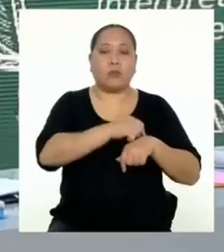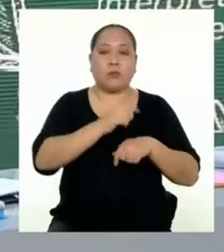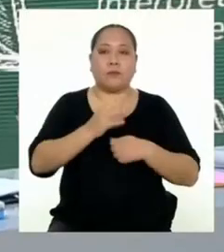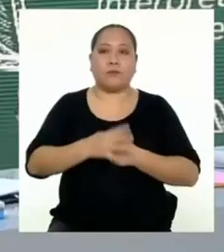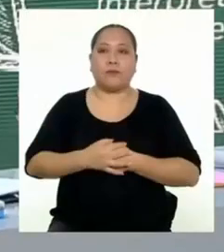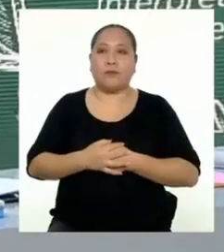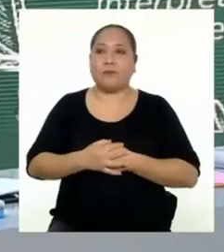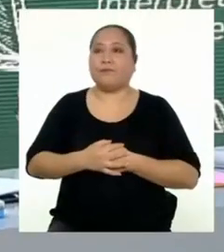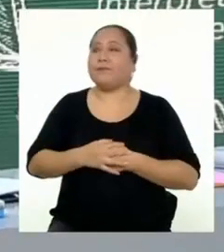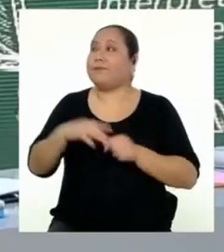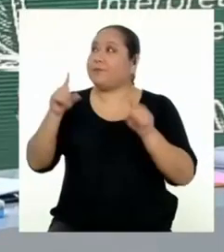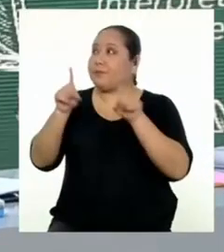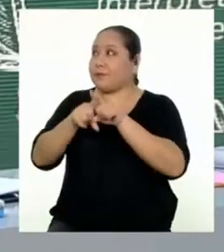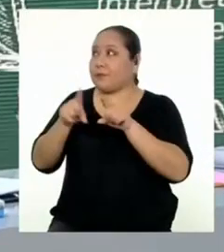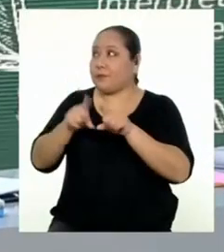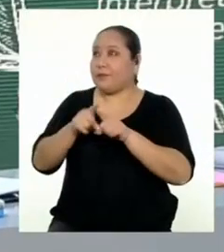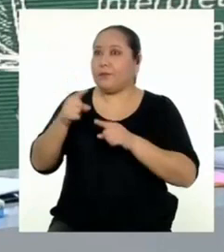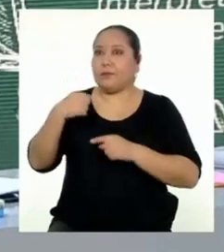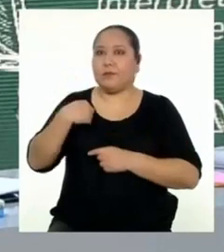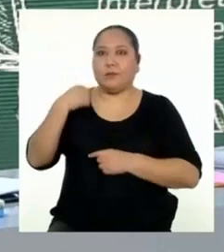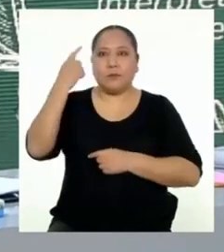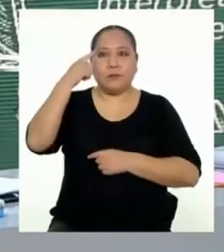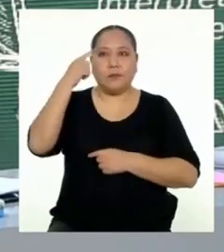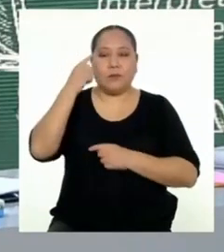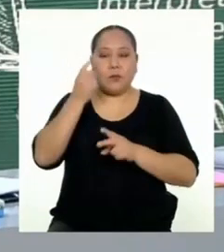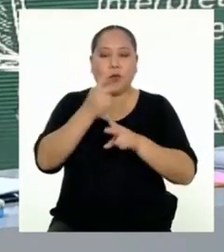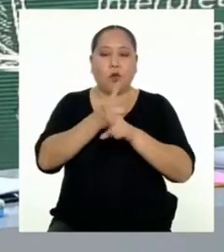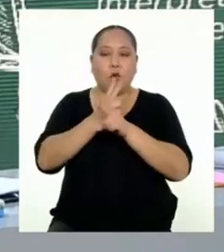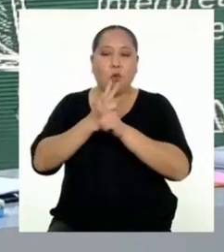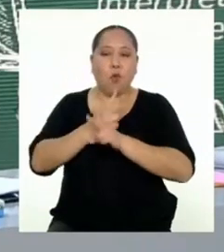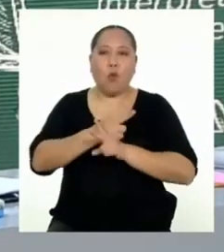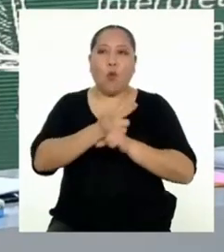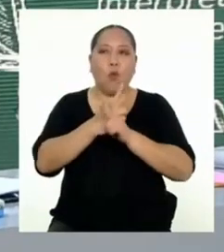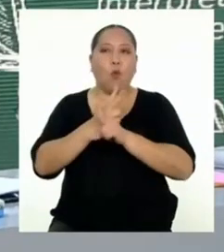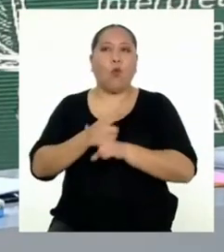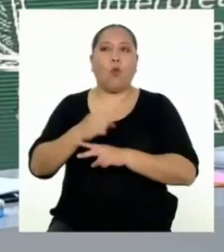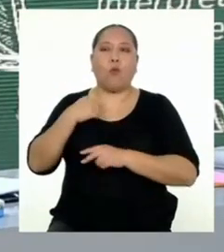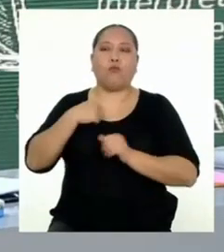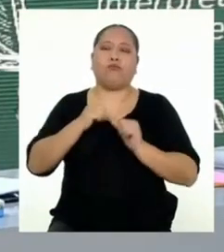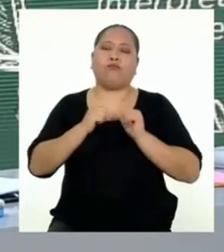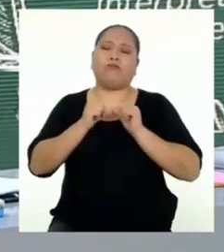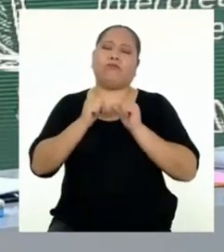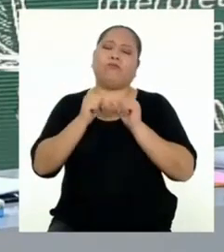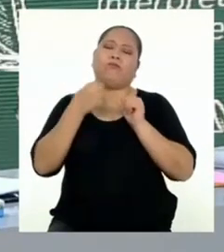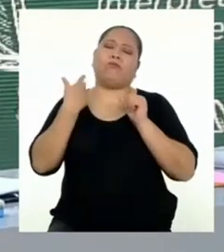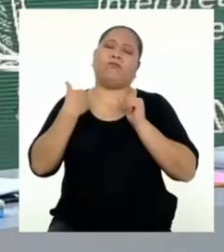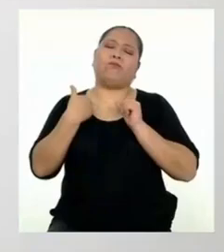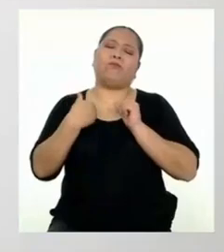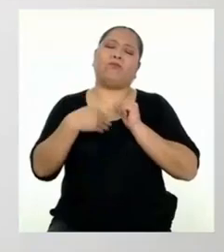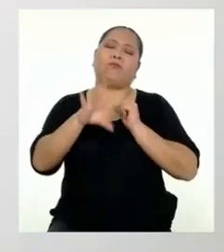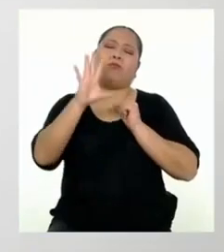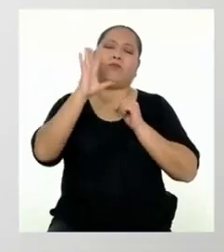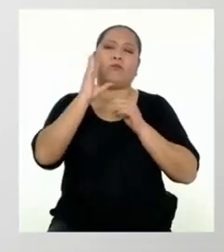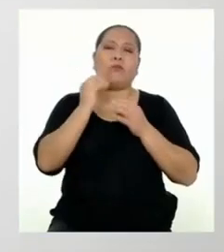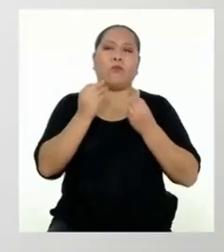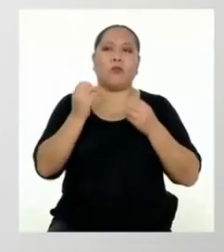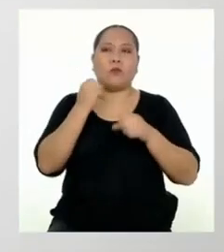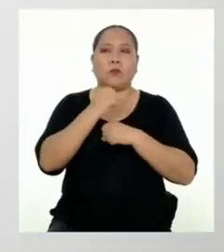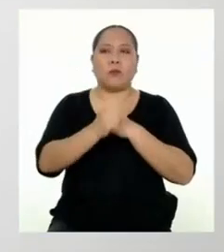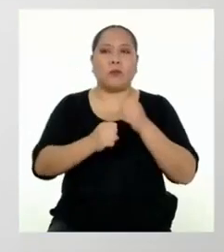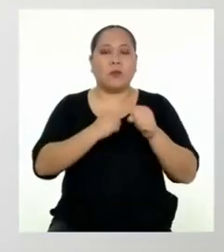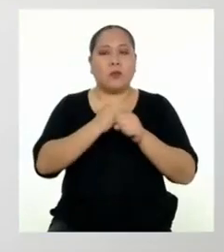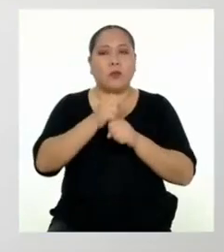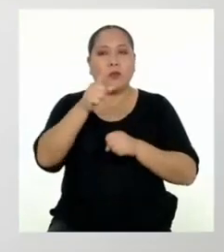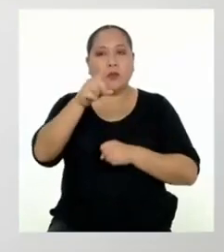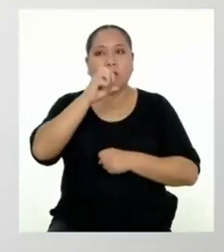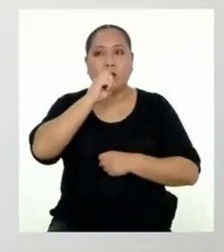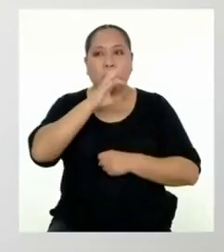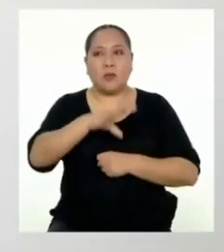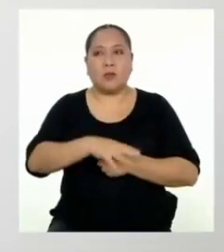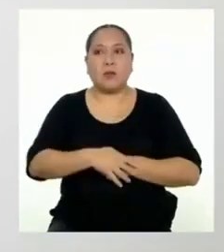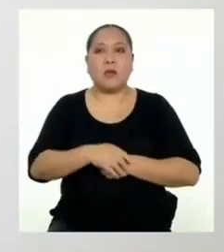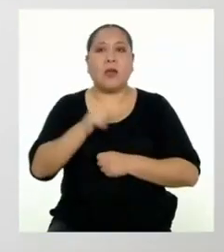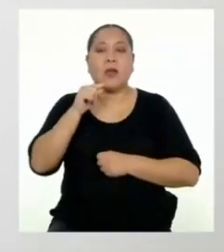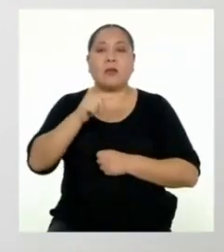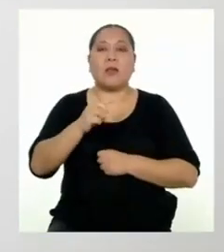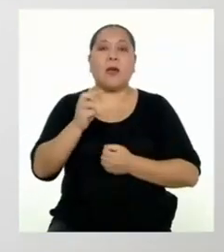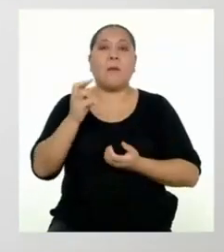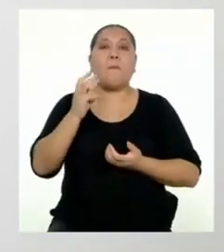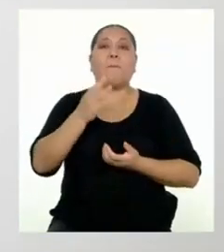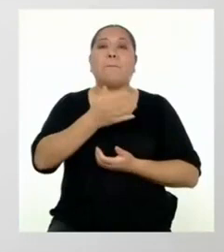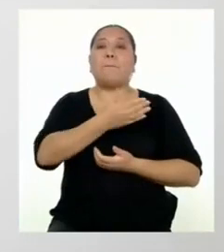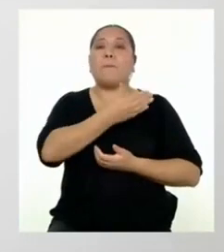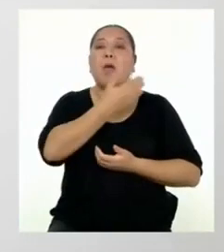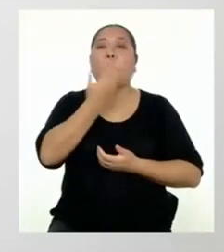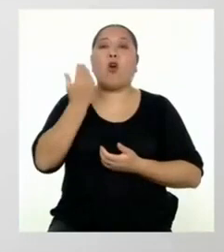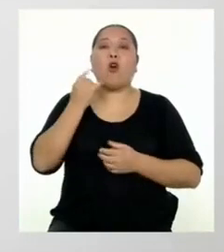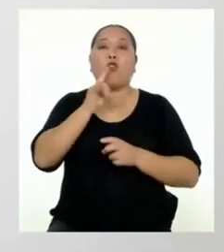tiempo. Además, voy a procurar cuidarla muy bien para que dure muchos años. Lo que mencionas es una manera de hacer valer más